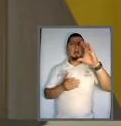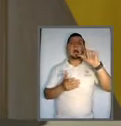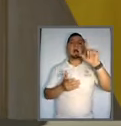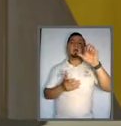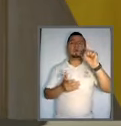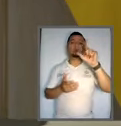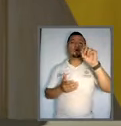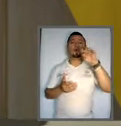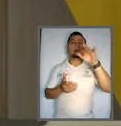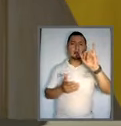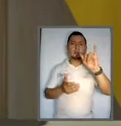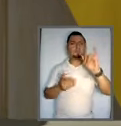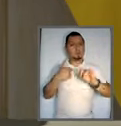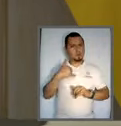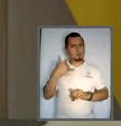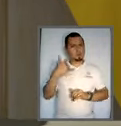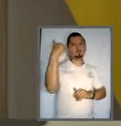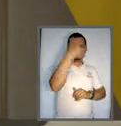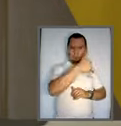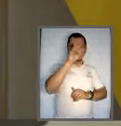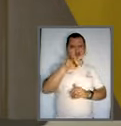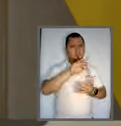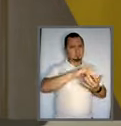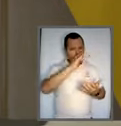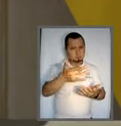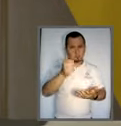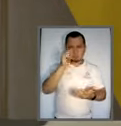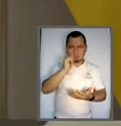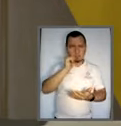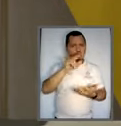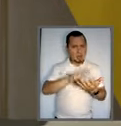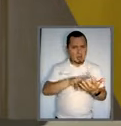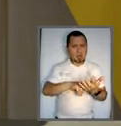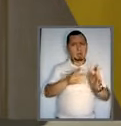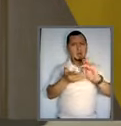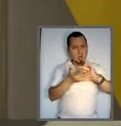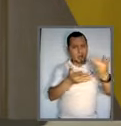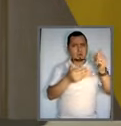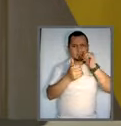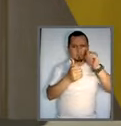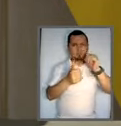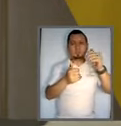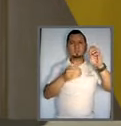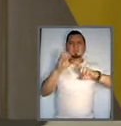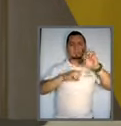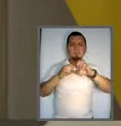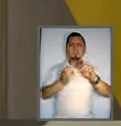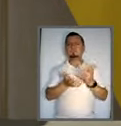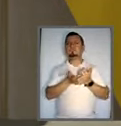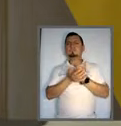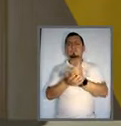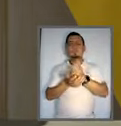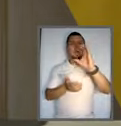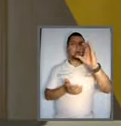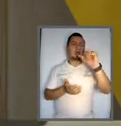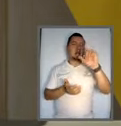Lomelí. Le llamé para agradecerle inclusive el gesto. Siempre se valora el apoyo de todos, a los empresarios que nos han estado ayudando